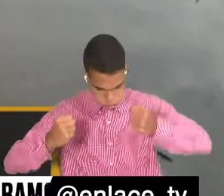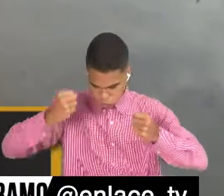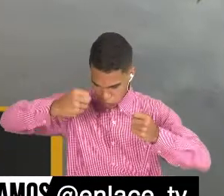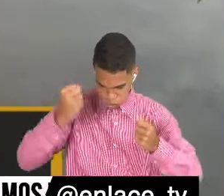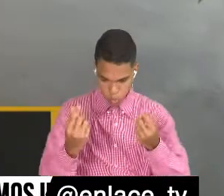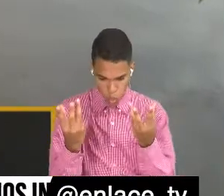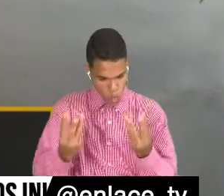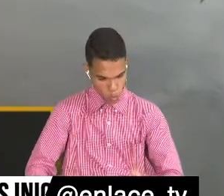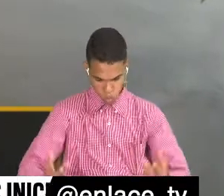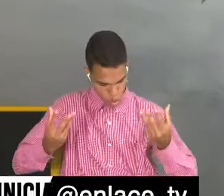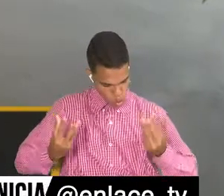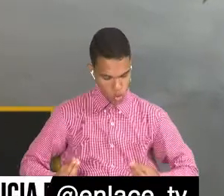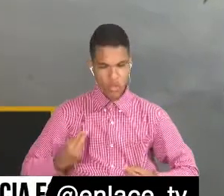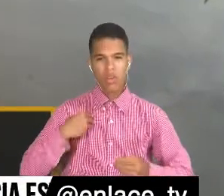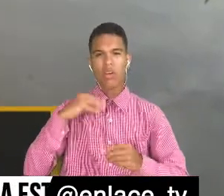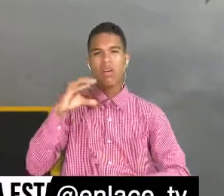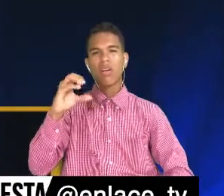esta zona de Yondó, en Antioquia.